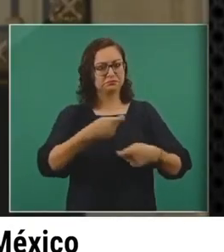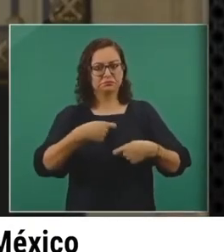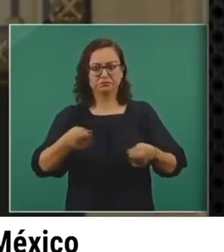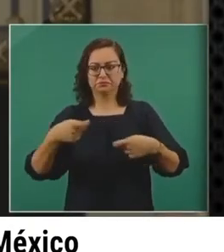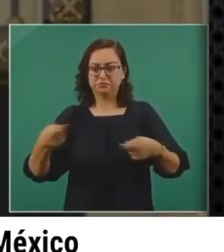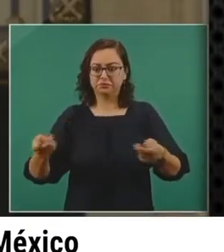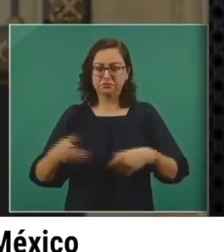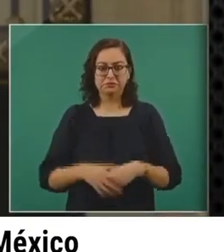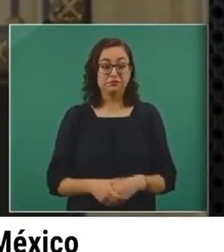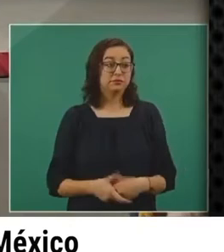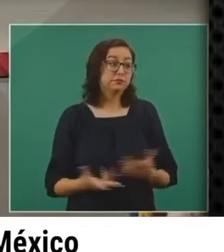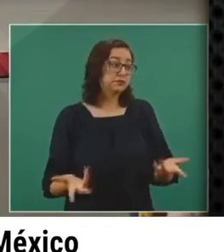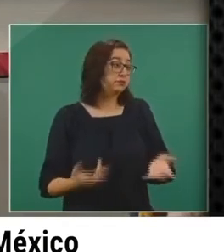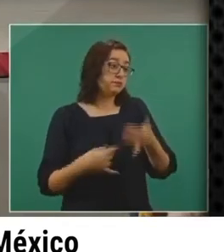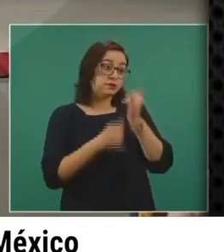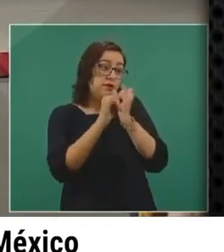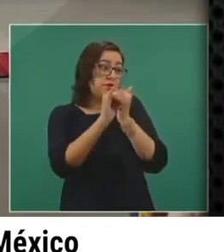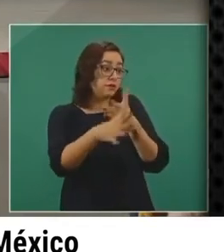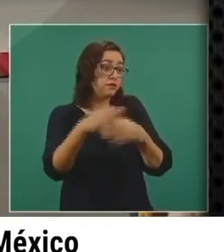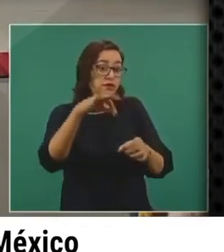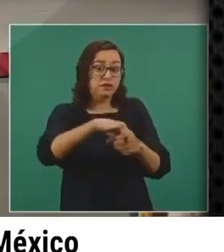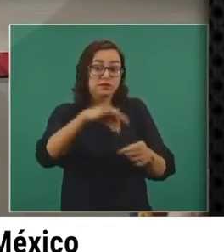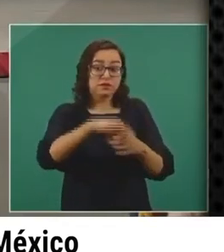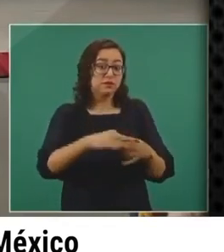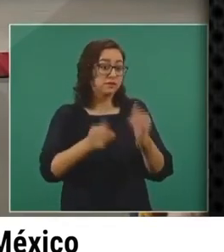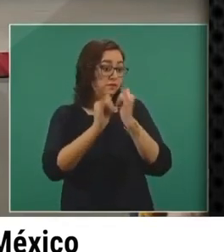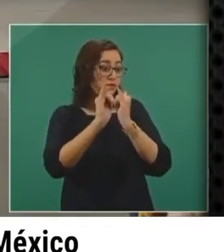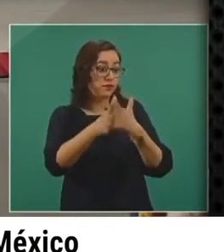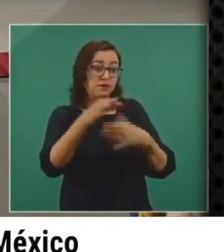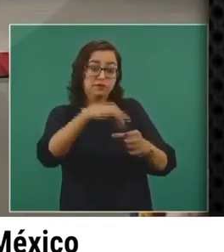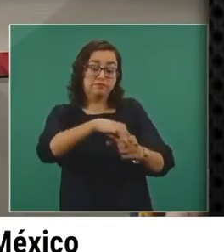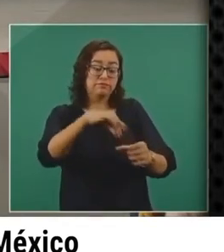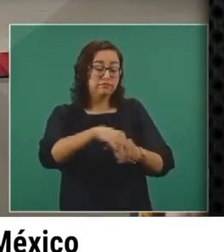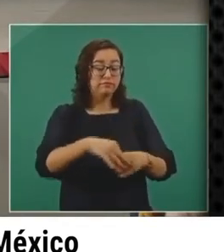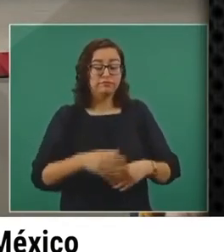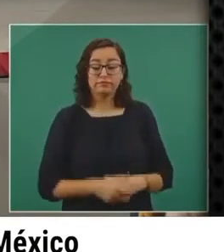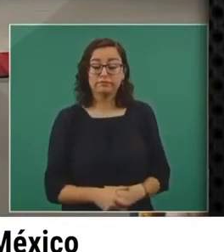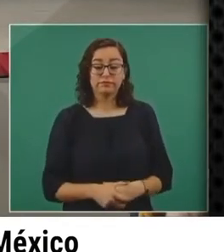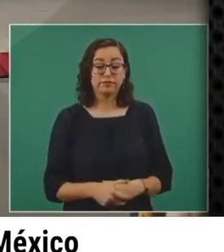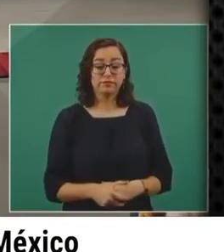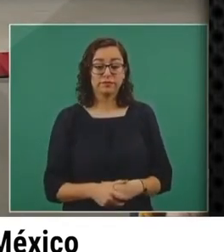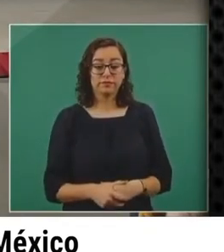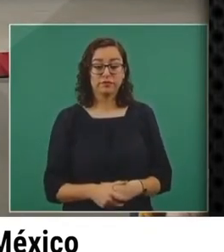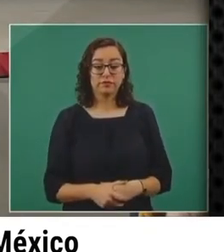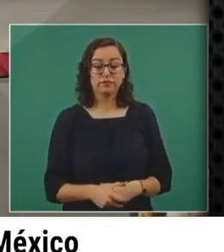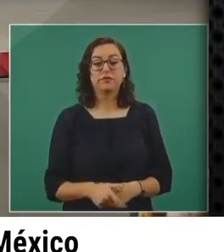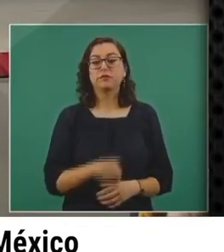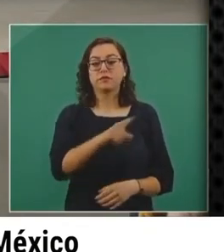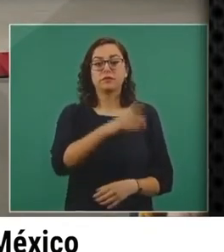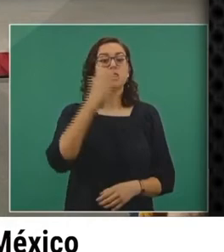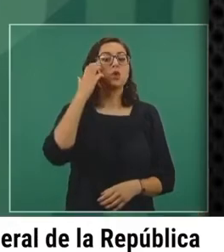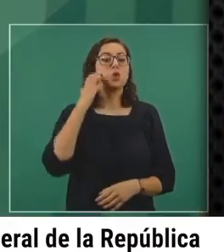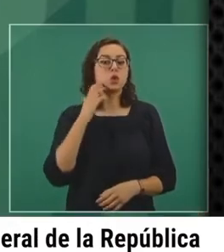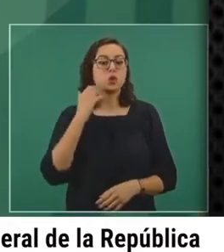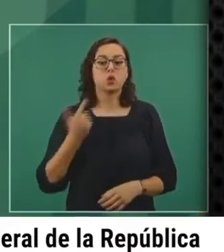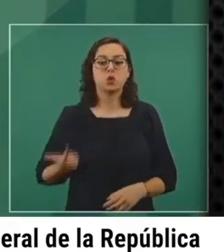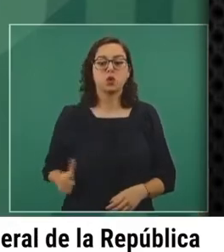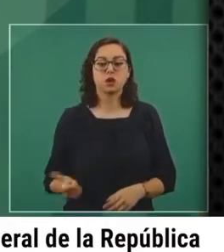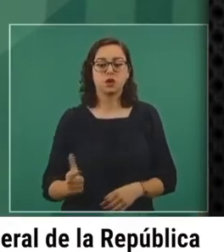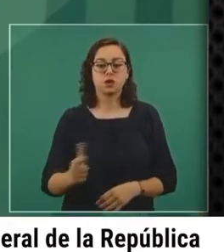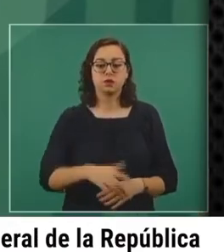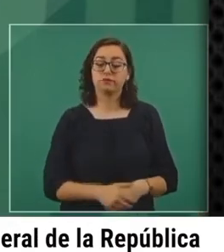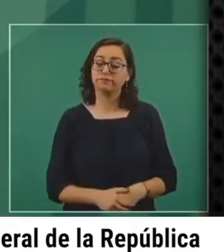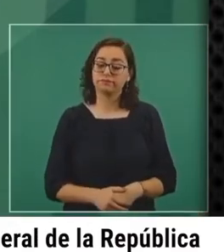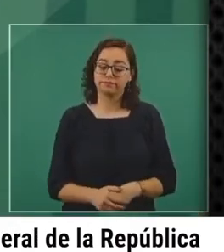fraude electoral. Fraude. Se están entregando principalmente en León, ¿no? Y hay que denunciarlo.